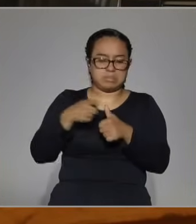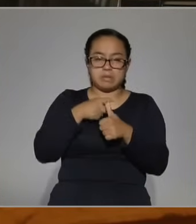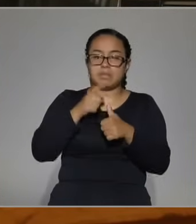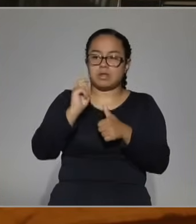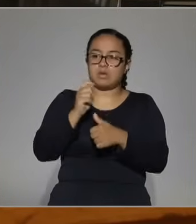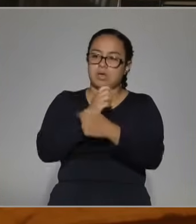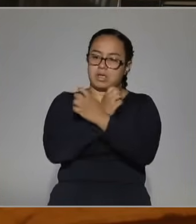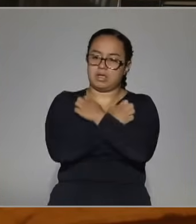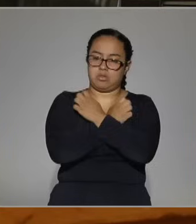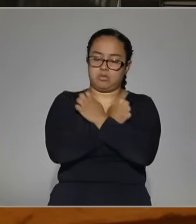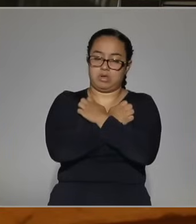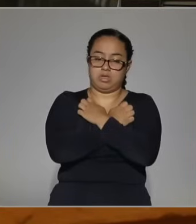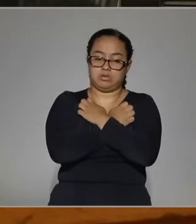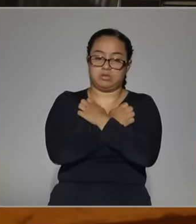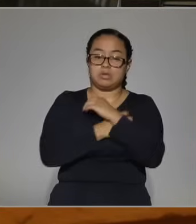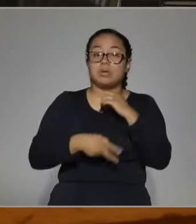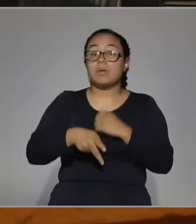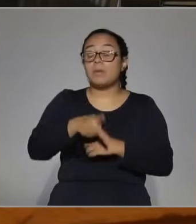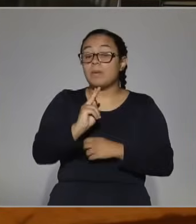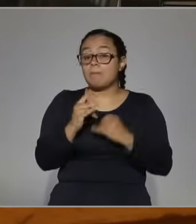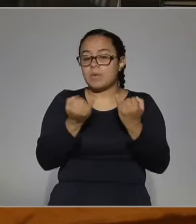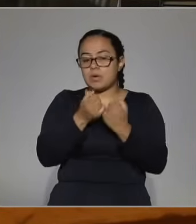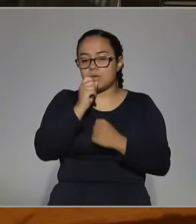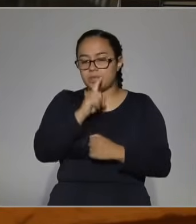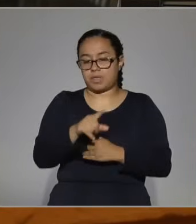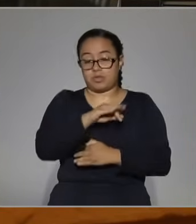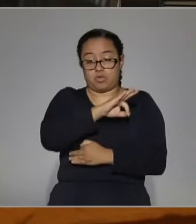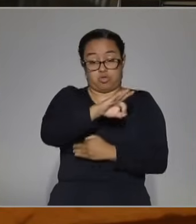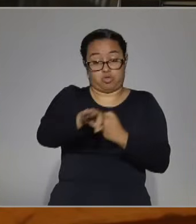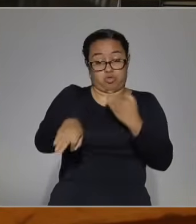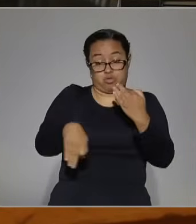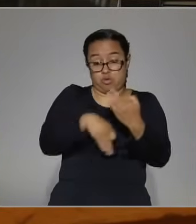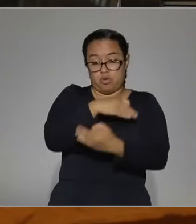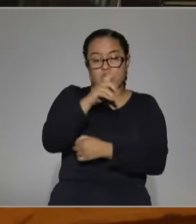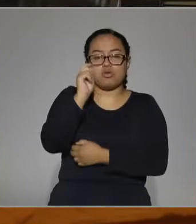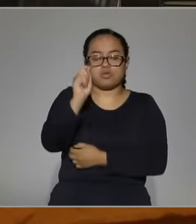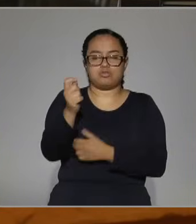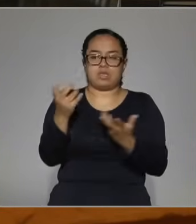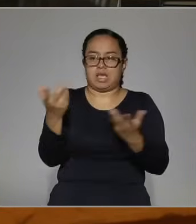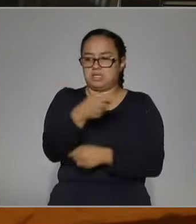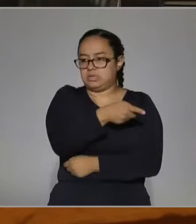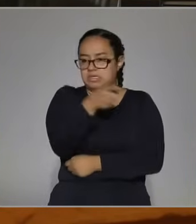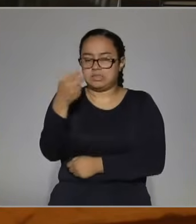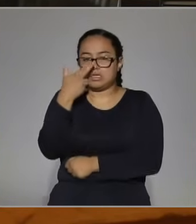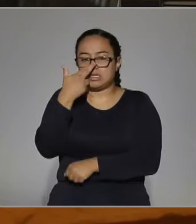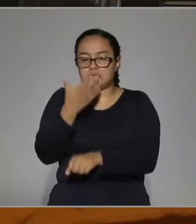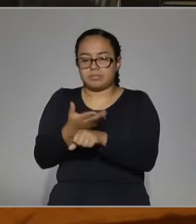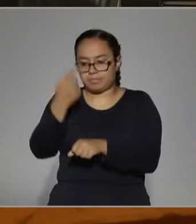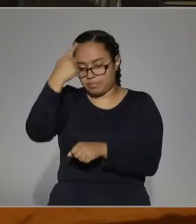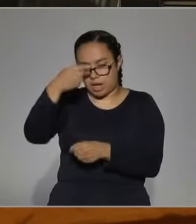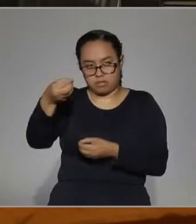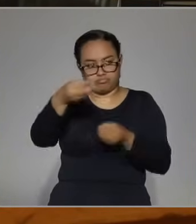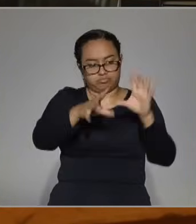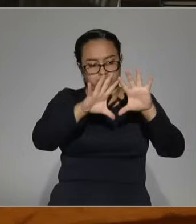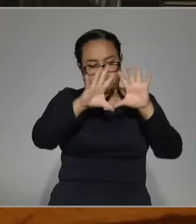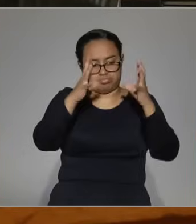educación. Pero también todos vamos a ser responsables de enriquecer al